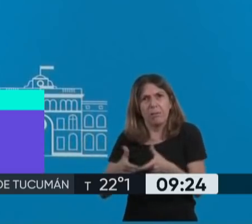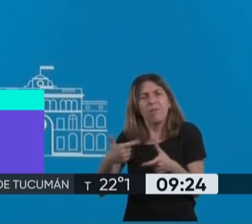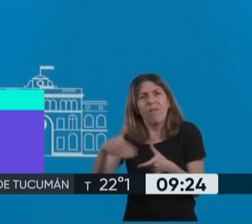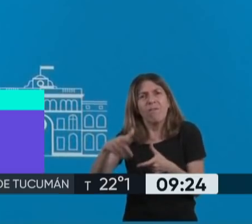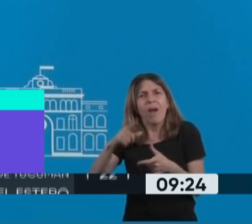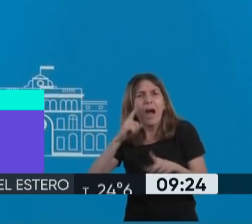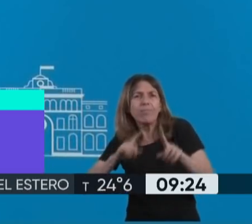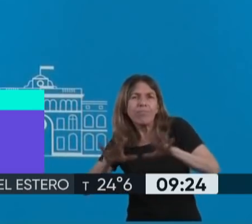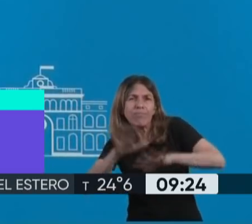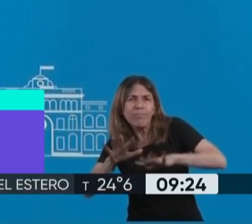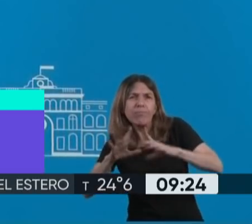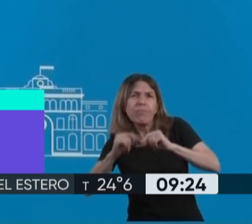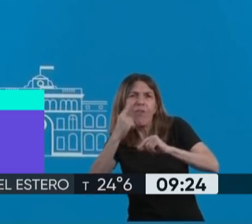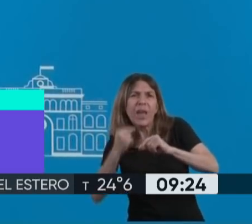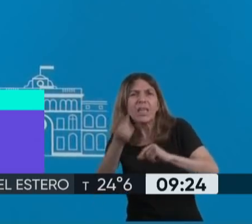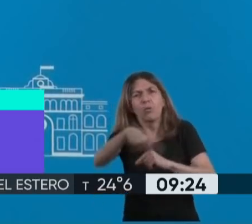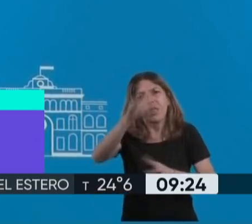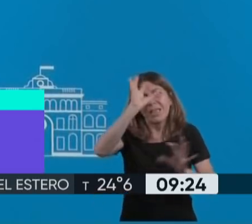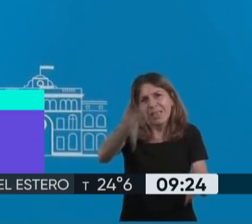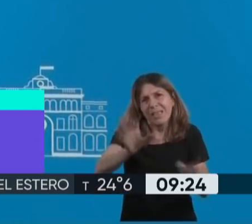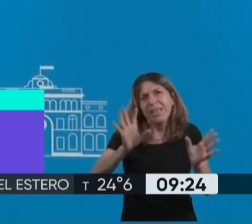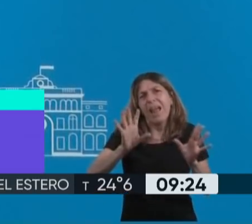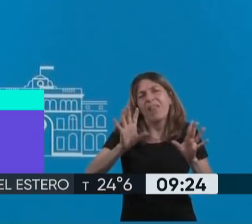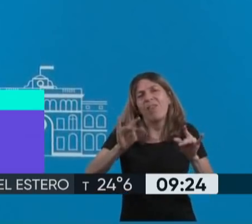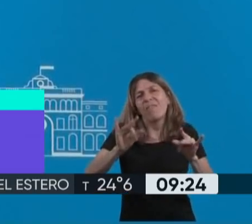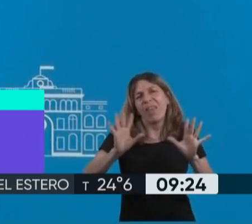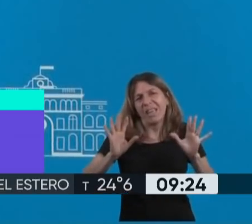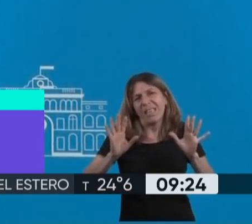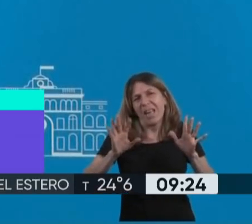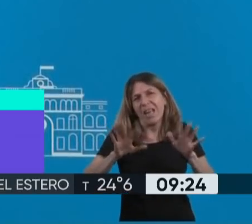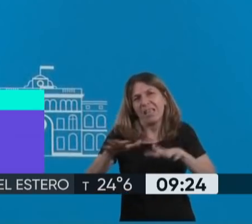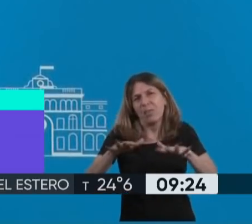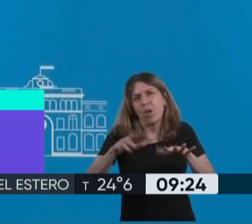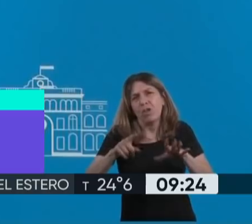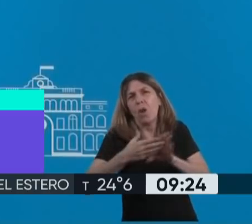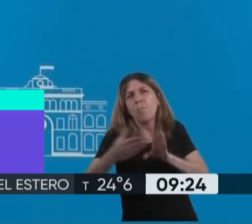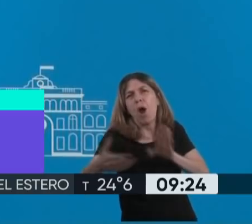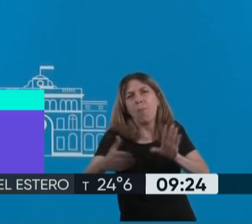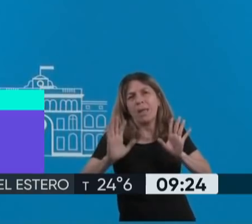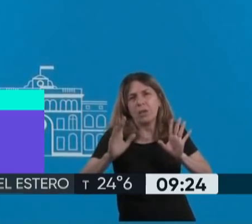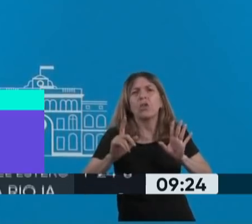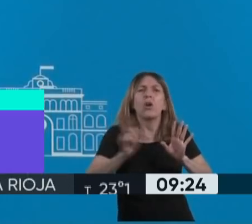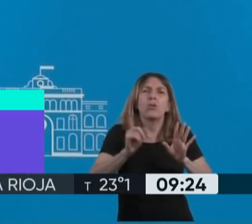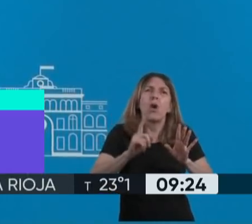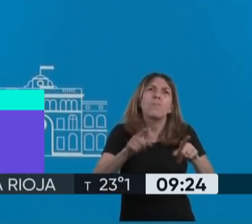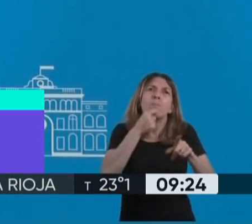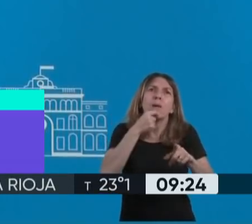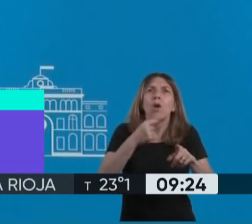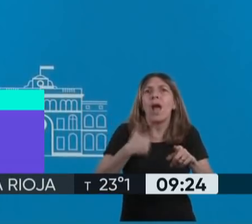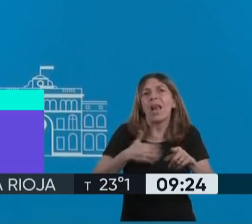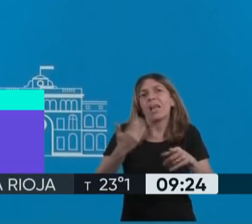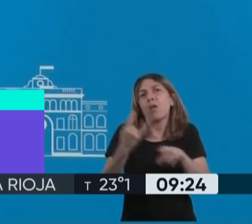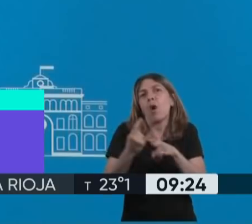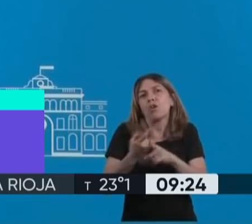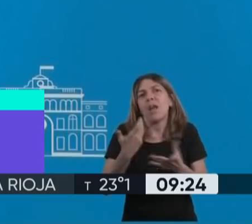fecha, ustedes saben que es un momento complejo, no porque, como habitualmente sucede en la Argentina, en enero mucha gente está